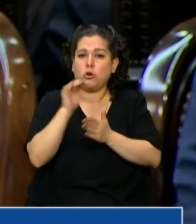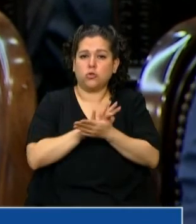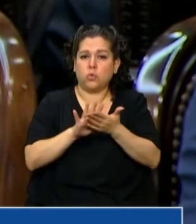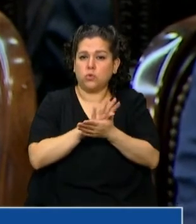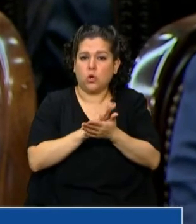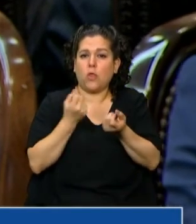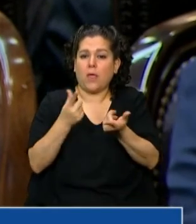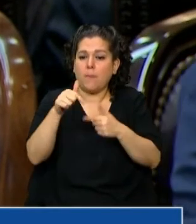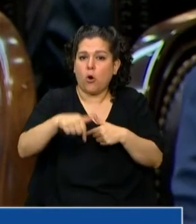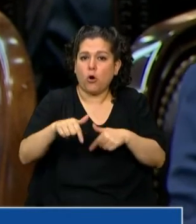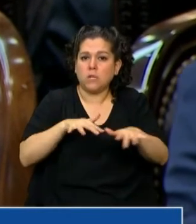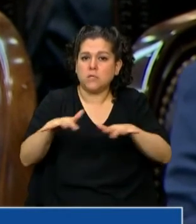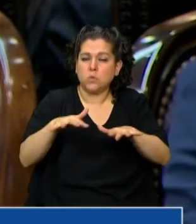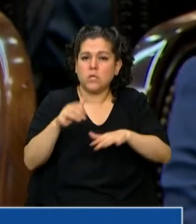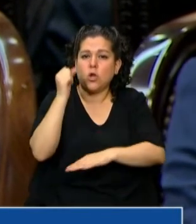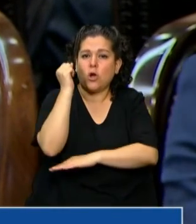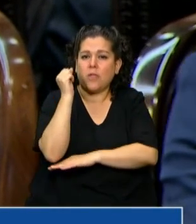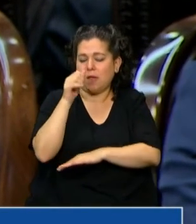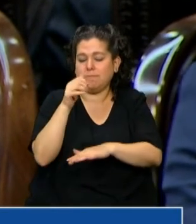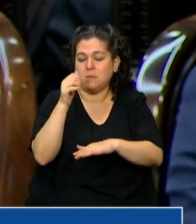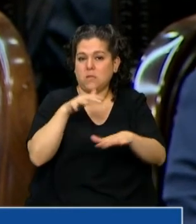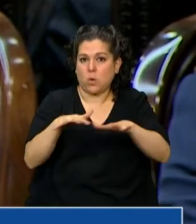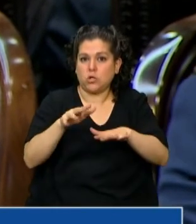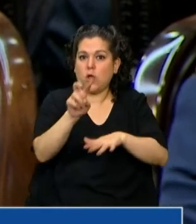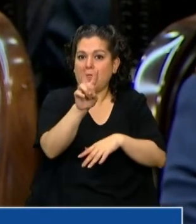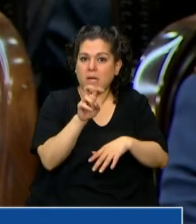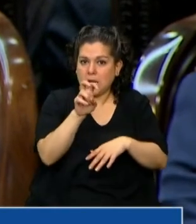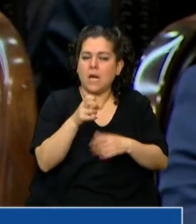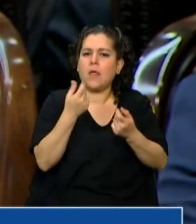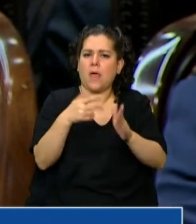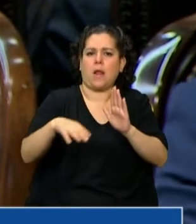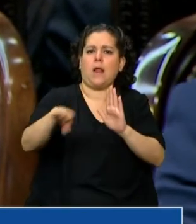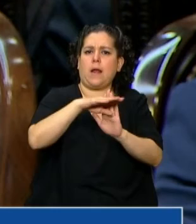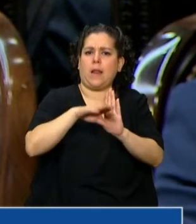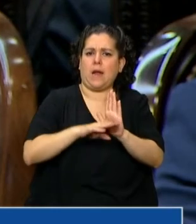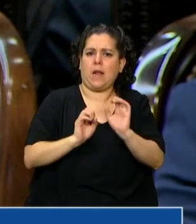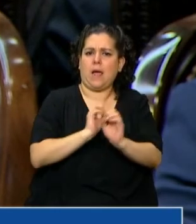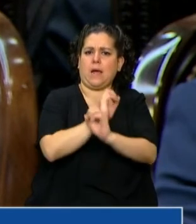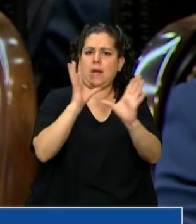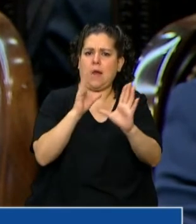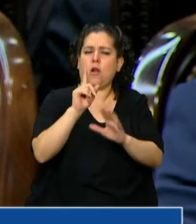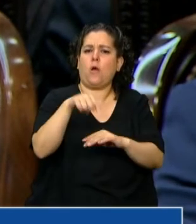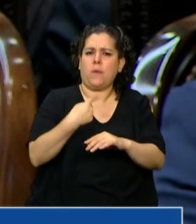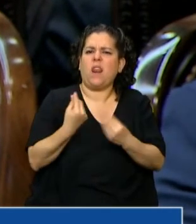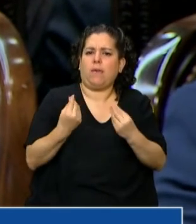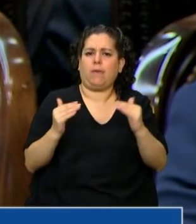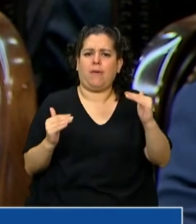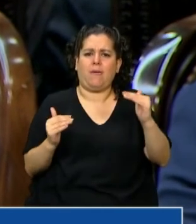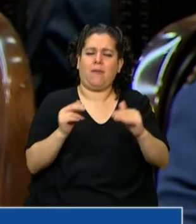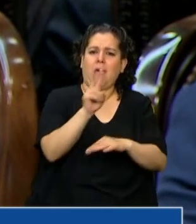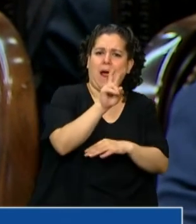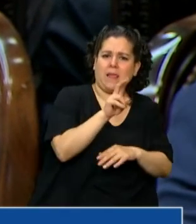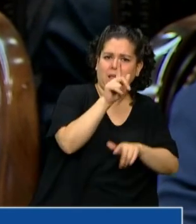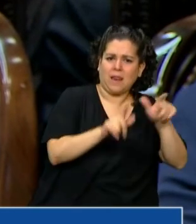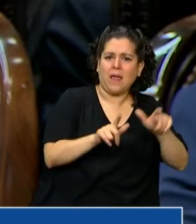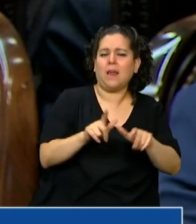solución que le podemos dar hoy a la situación de la crisis de alquileres es darle reglas claras que generen equilibrio justamente entre las dos partes,